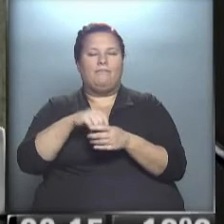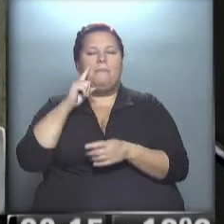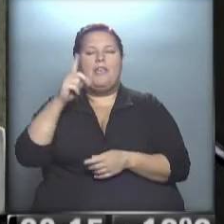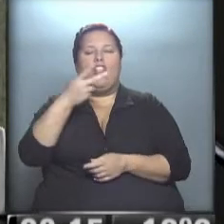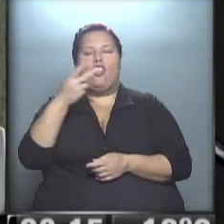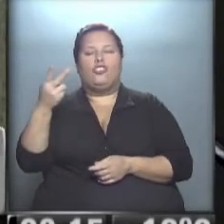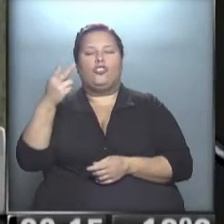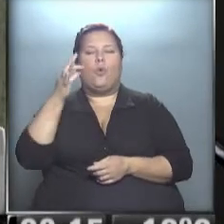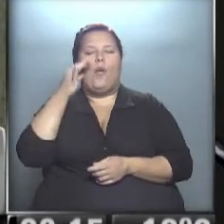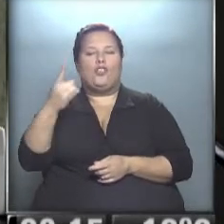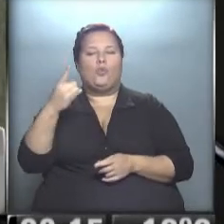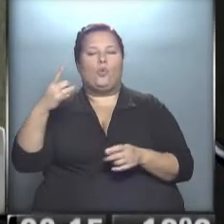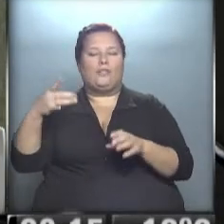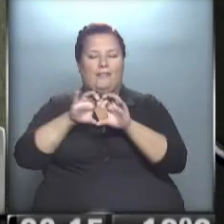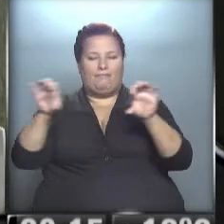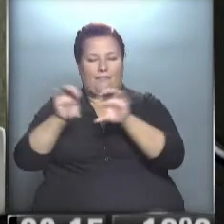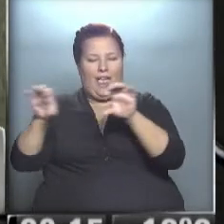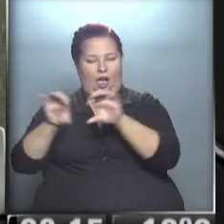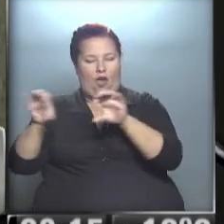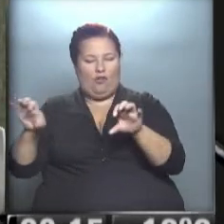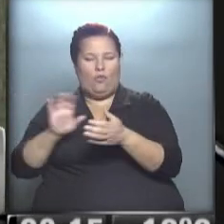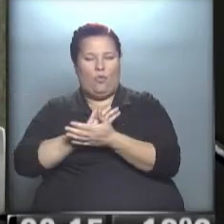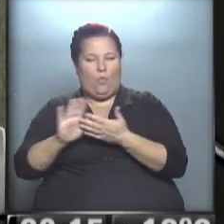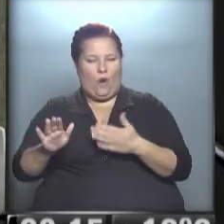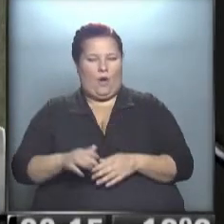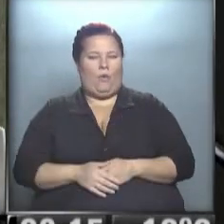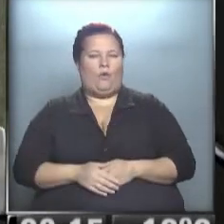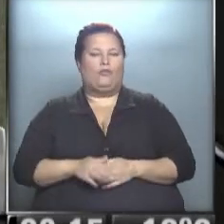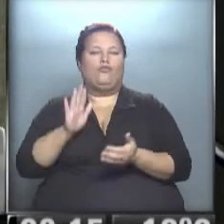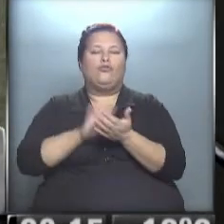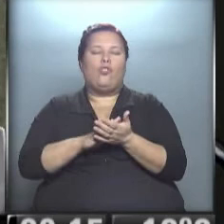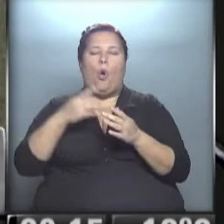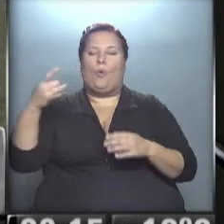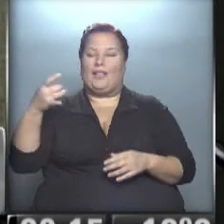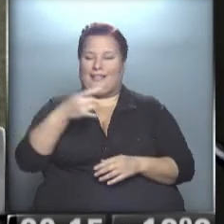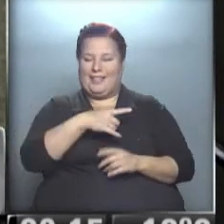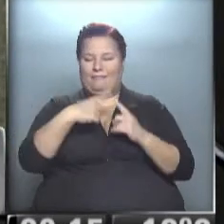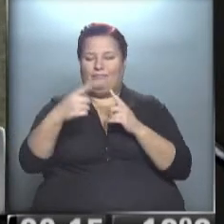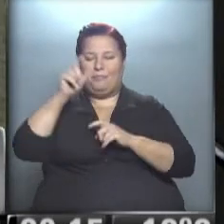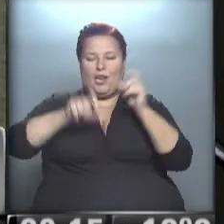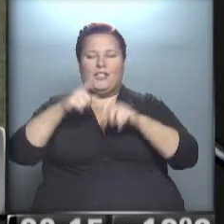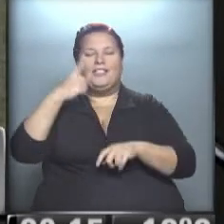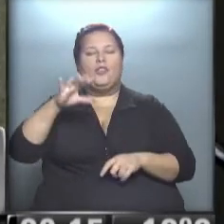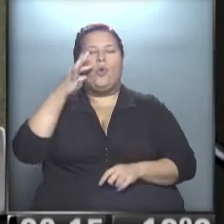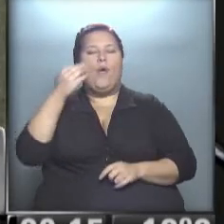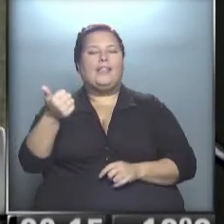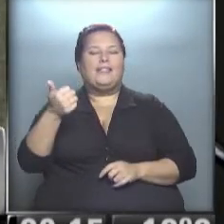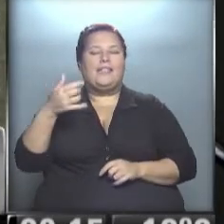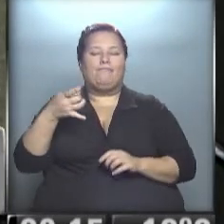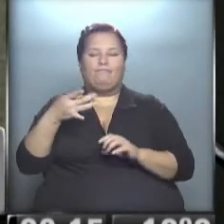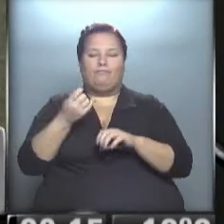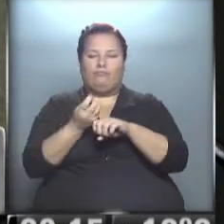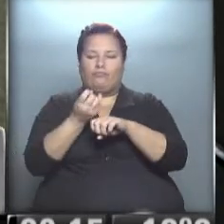1.200 41 vagones desde el punto de vista de transporte de pasajeros 146 locomotoras